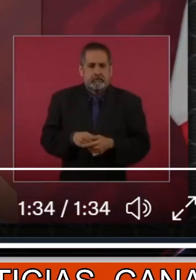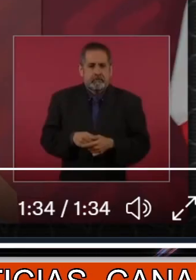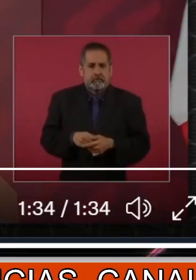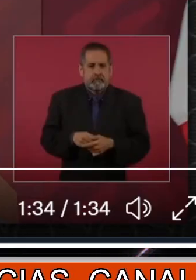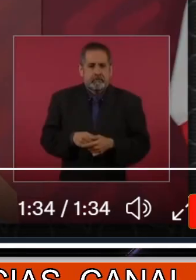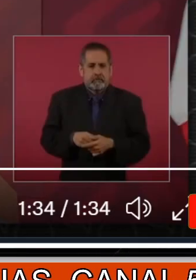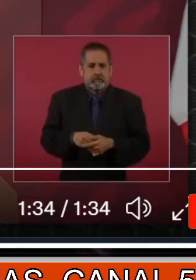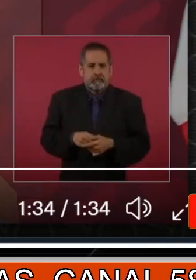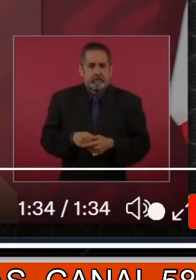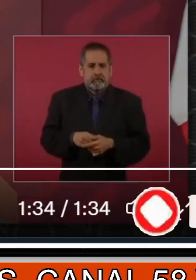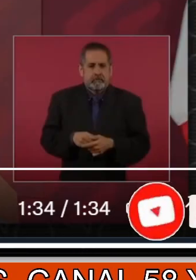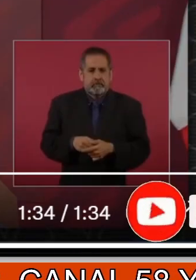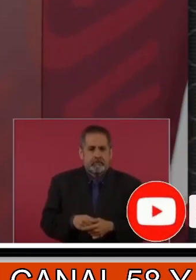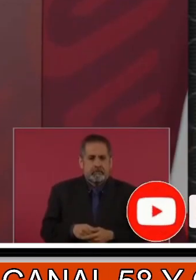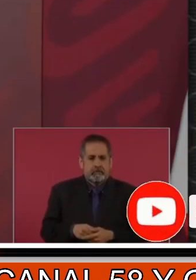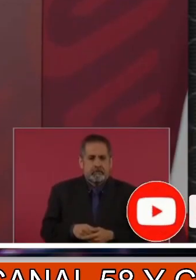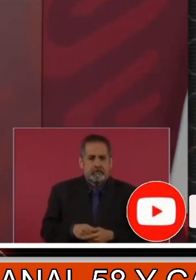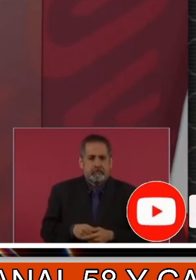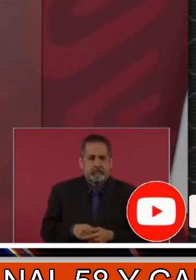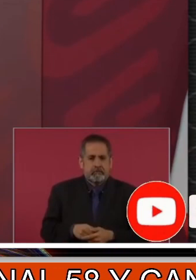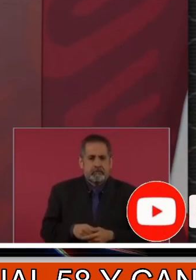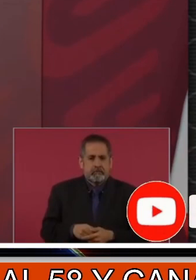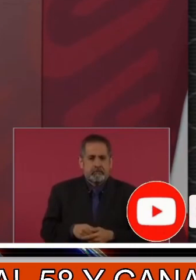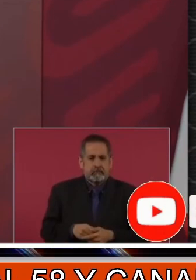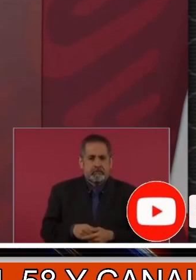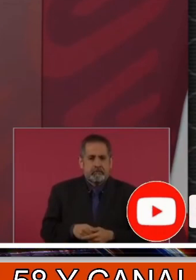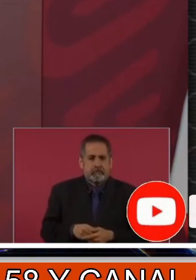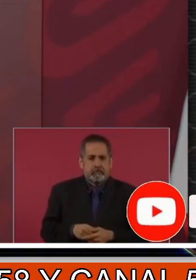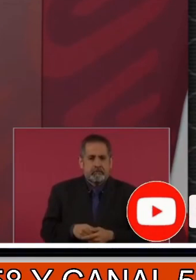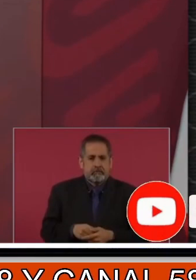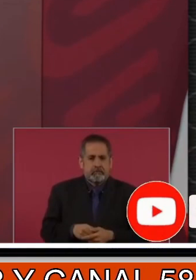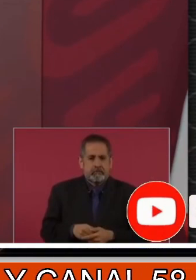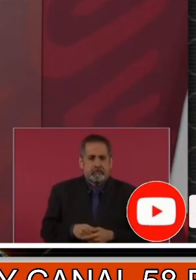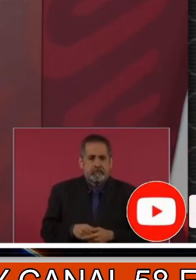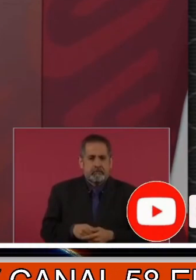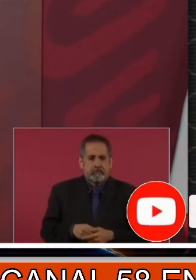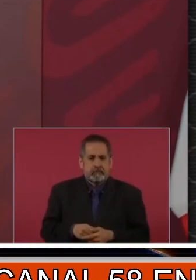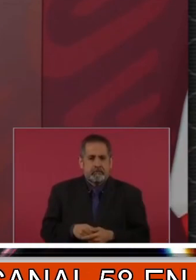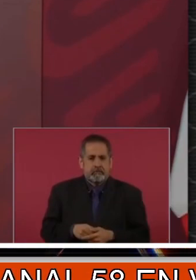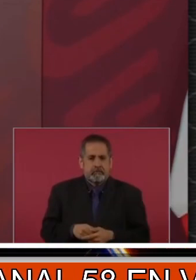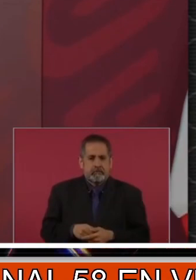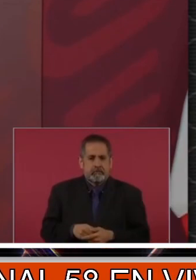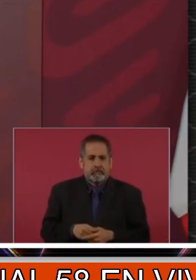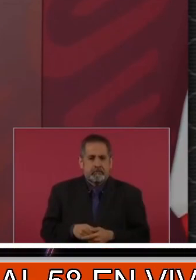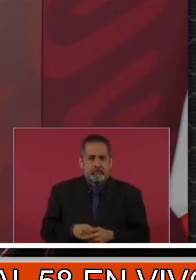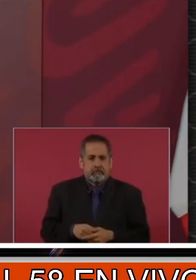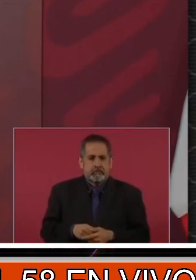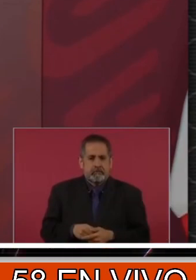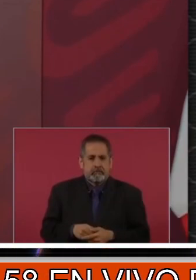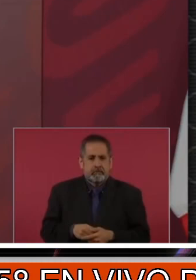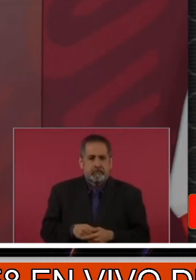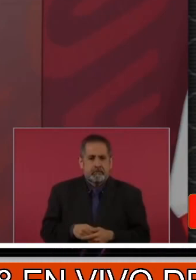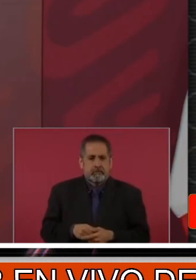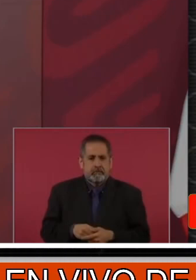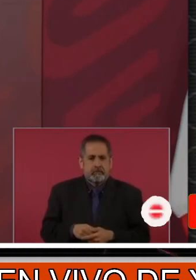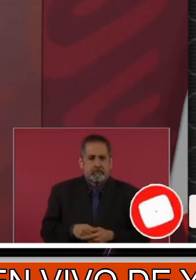Vamos sobre esto mismo, ¿qué es lo que dijo el presidente sobre la embestida de el AIFA y del Tren